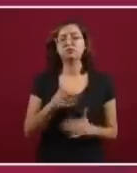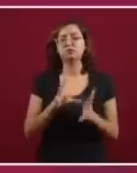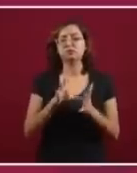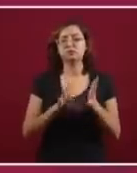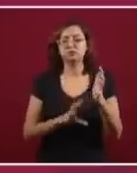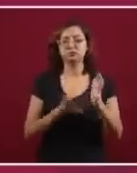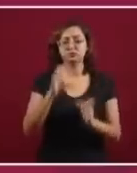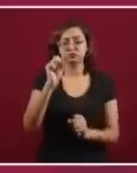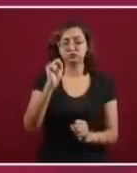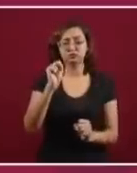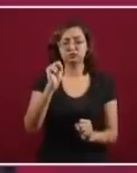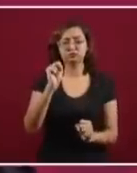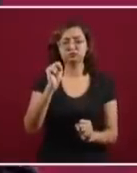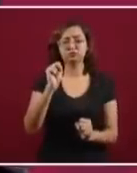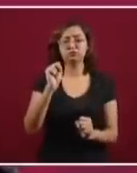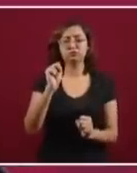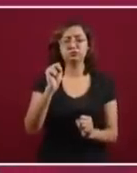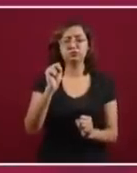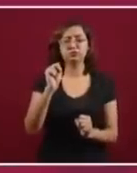constitución